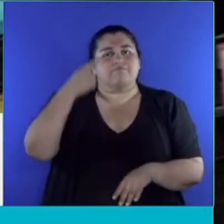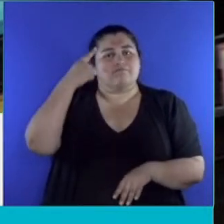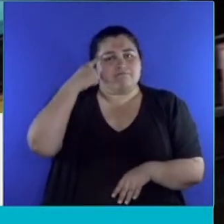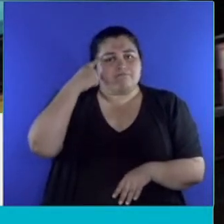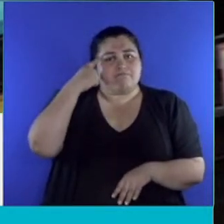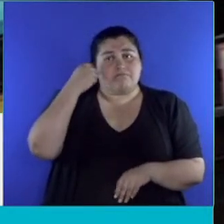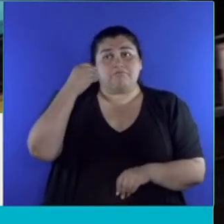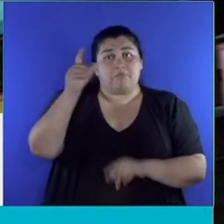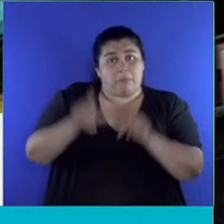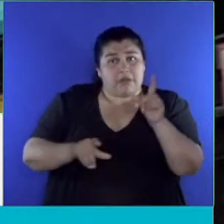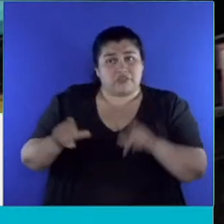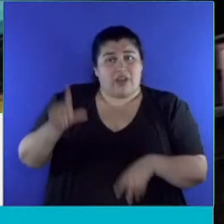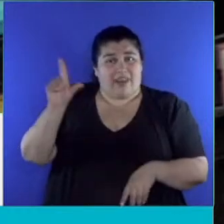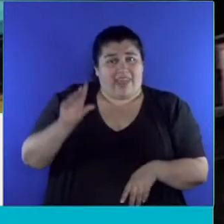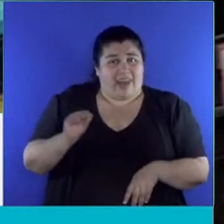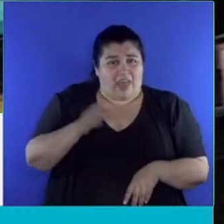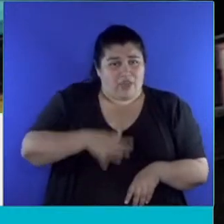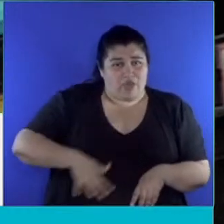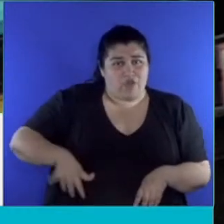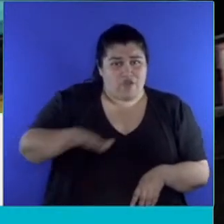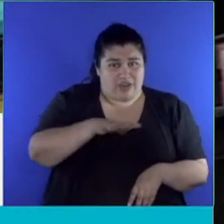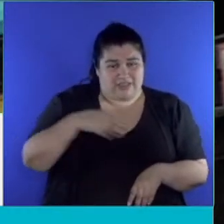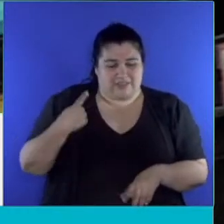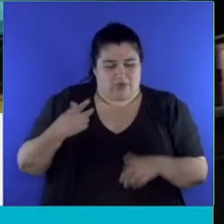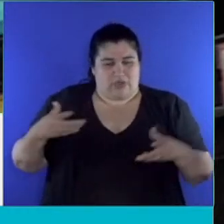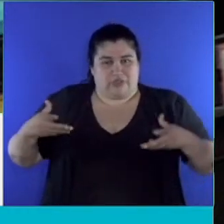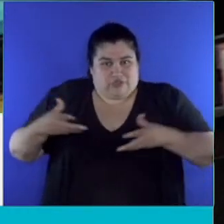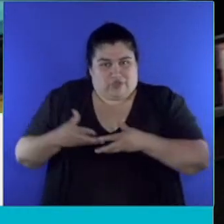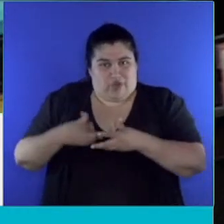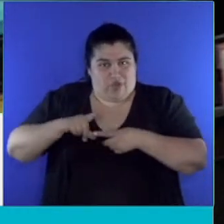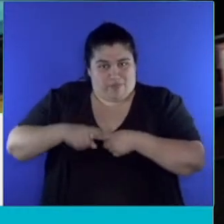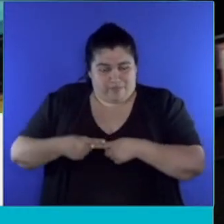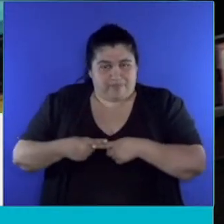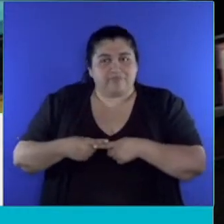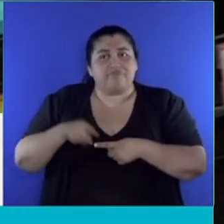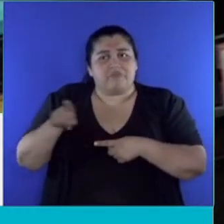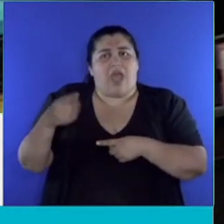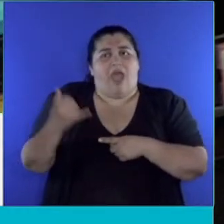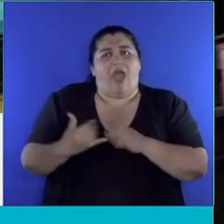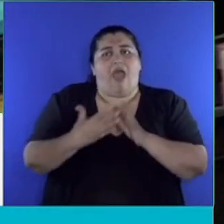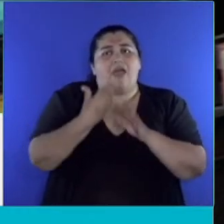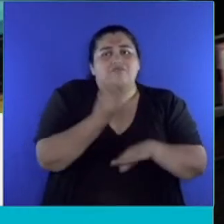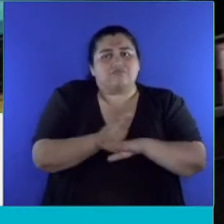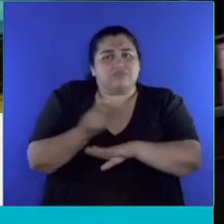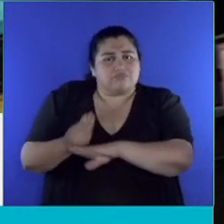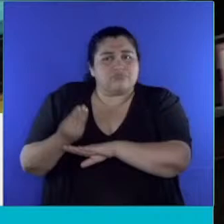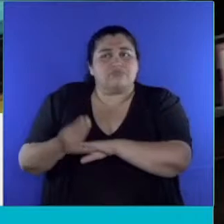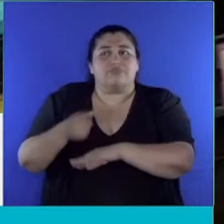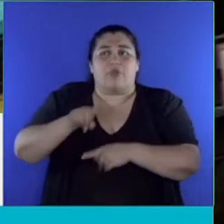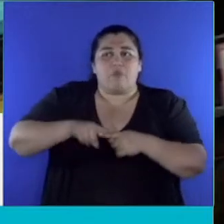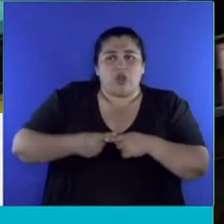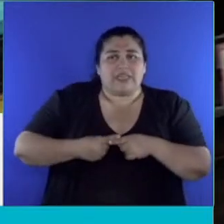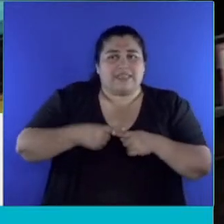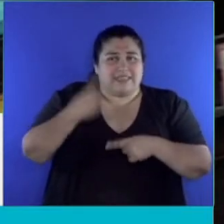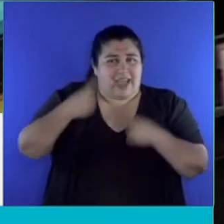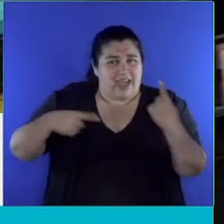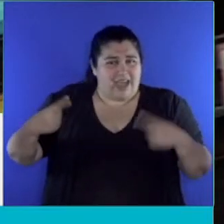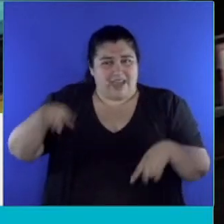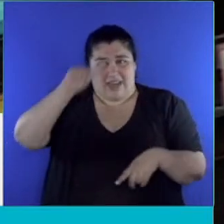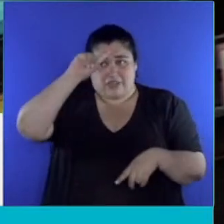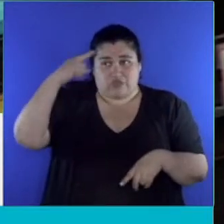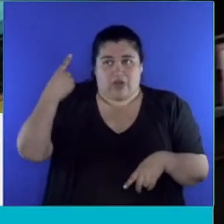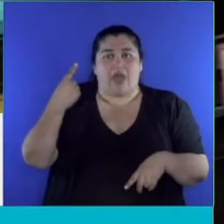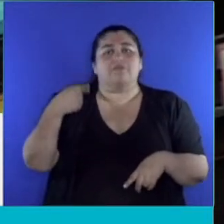que los legisladores y las legisladoras de nuestros bloques, que también tienen representatividad en las fuerzas políticas a nivel nacional, tenemos una